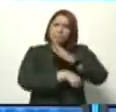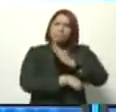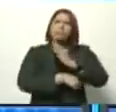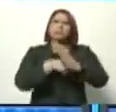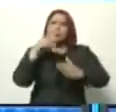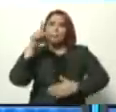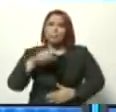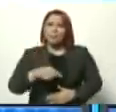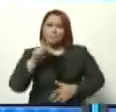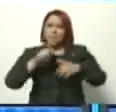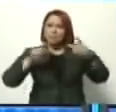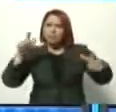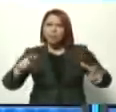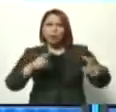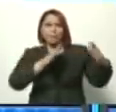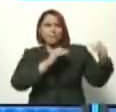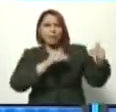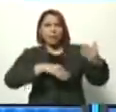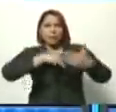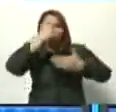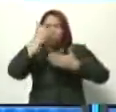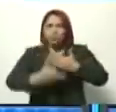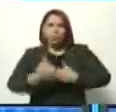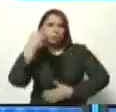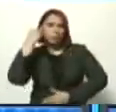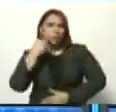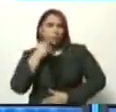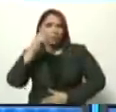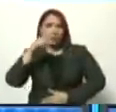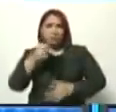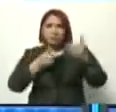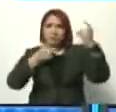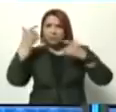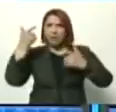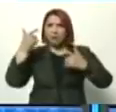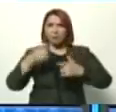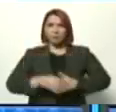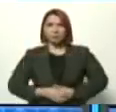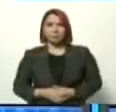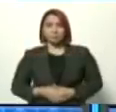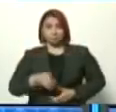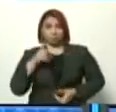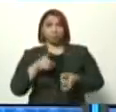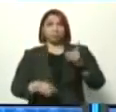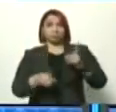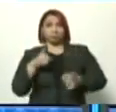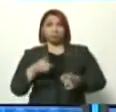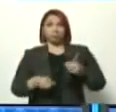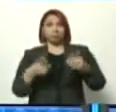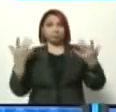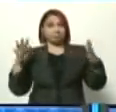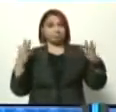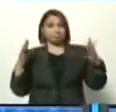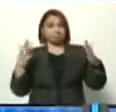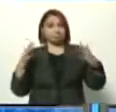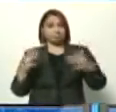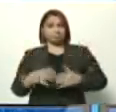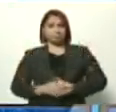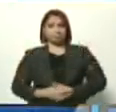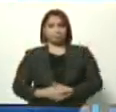esperanzado en el proyecto de Bolívar y en el proyecto de Chávez. Es algo que